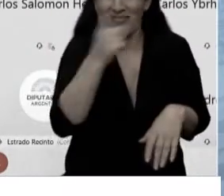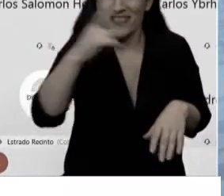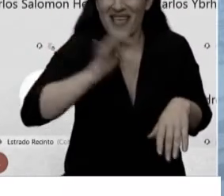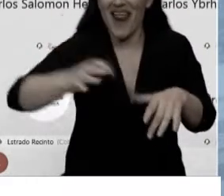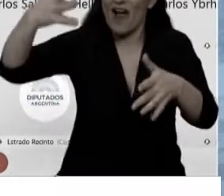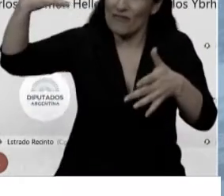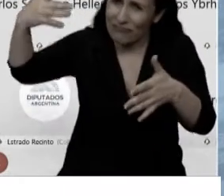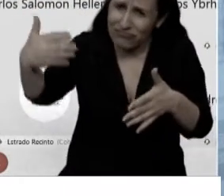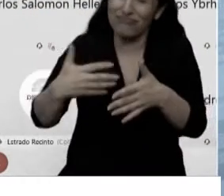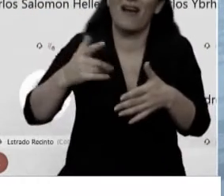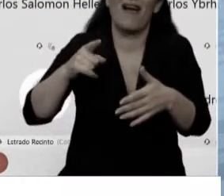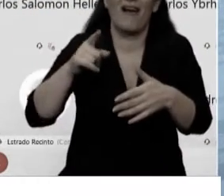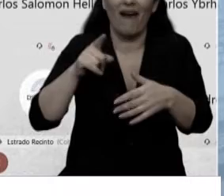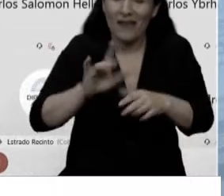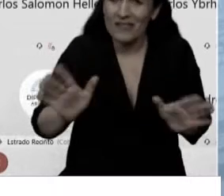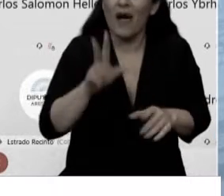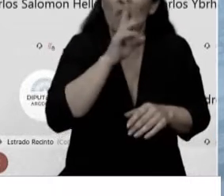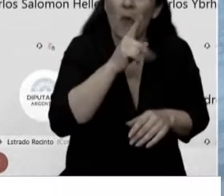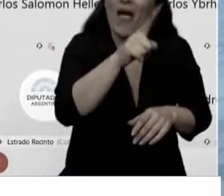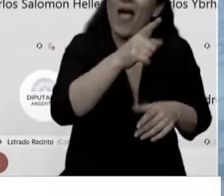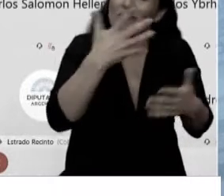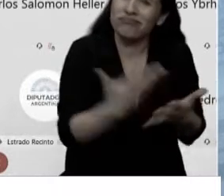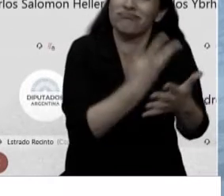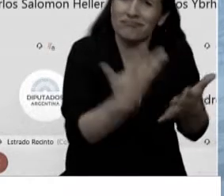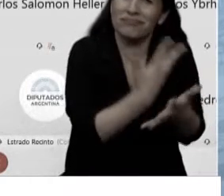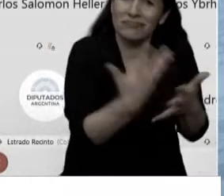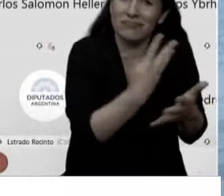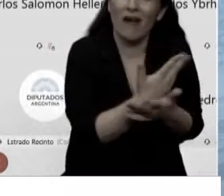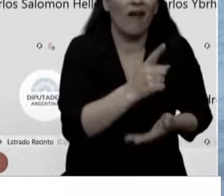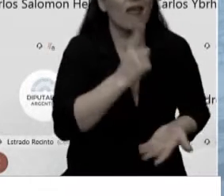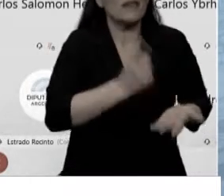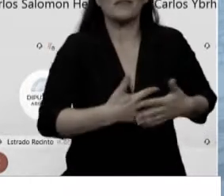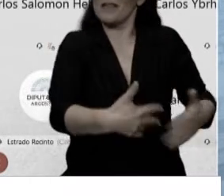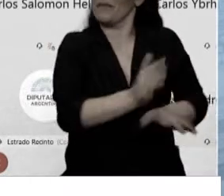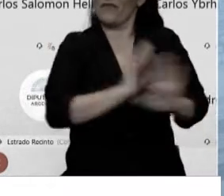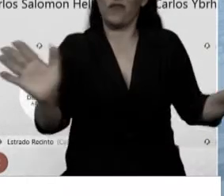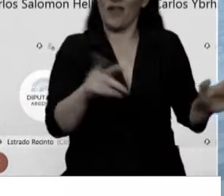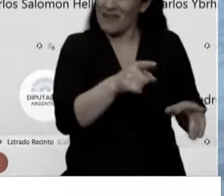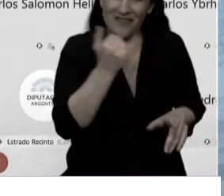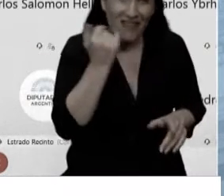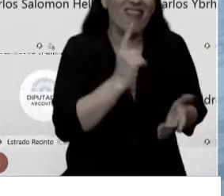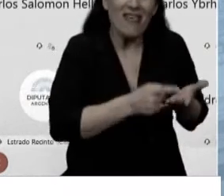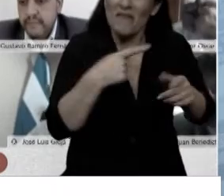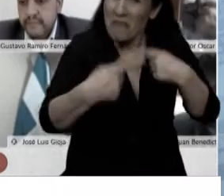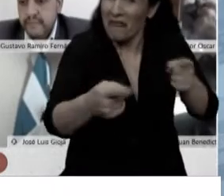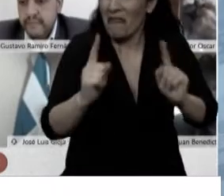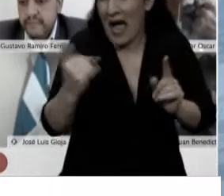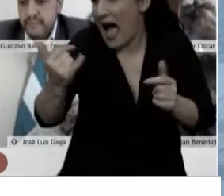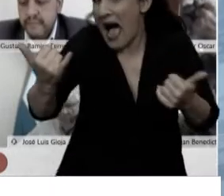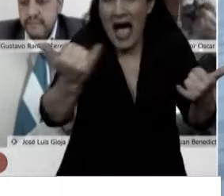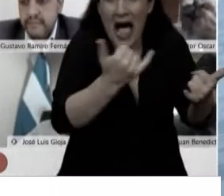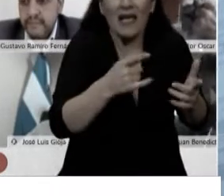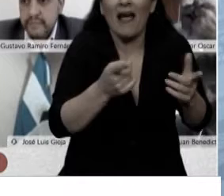que la Argentina viene condenando a las mujeres que deciden suspender su embarazo y lo han decidido y van a seguir haciéndolo a